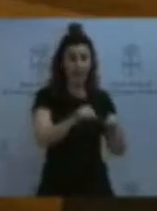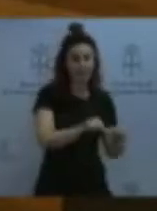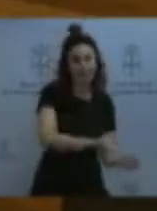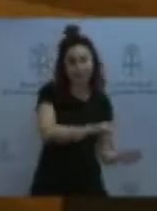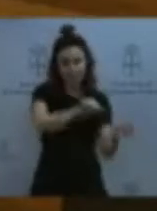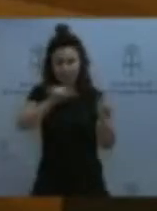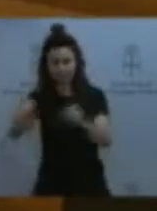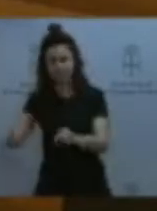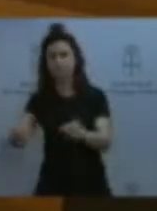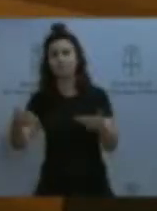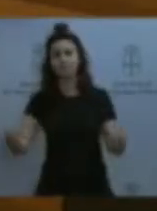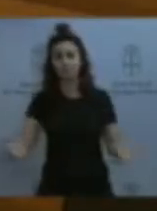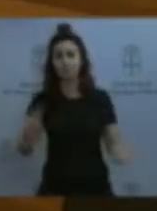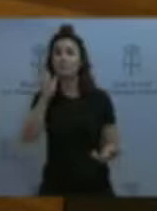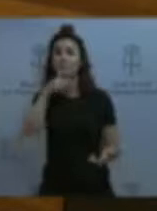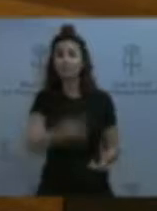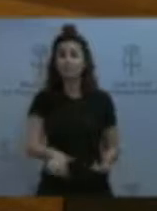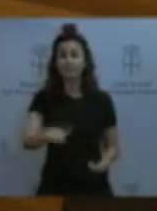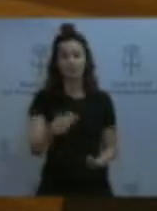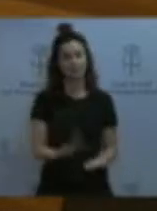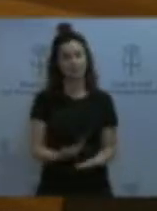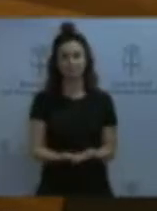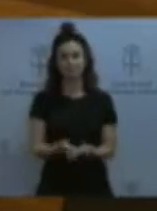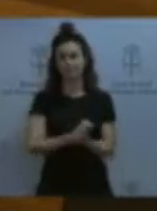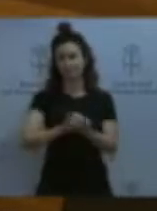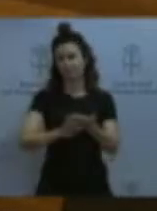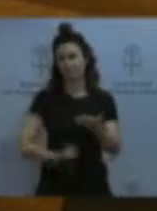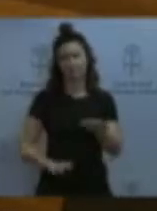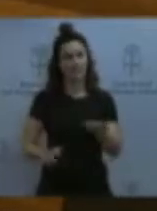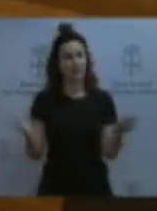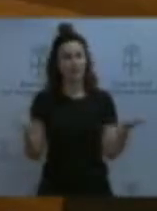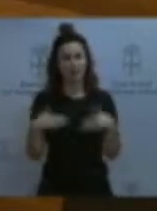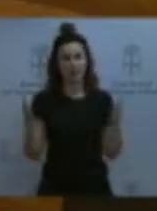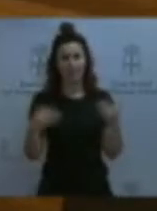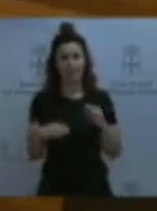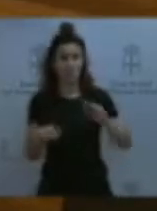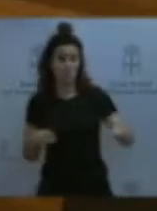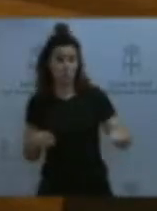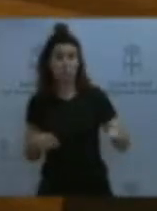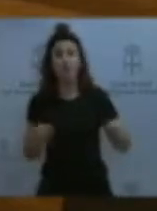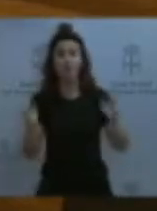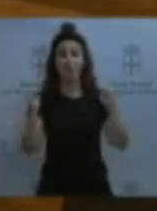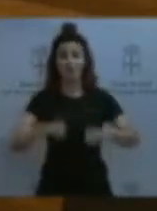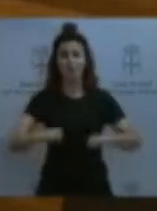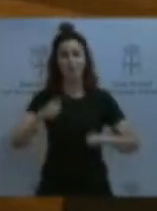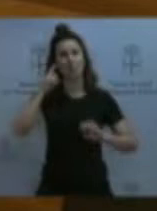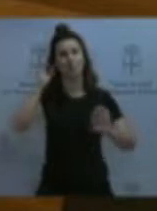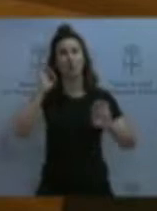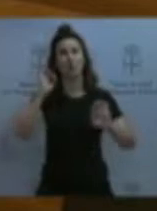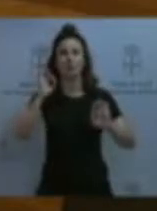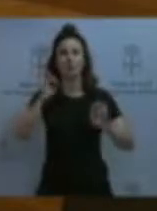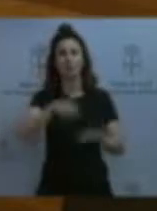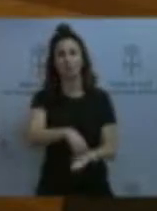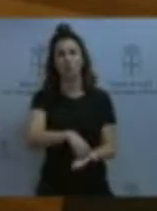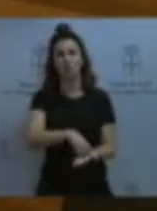escrita de ese acuerdo, con lo cual normal que duden. Y eso, algo tan simple como eso es lo que están pidiendo. ¿No